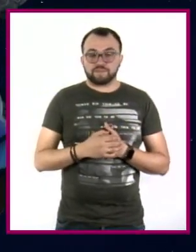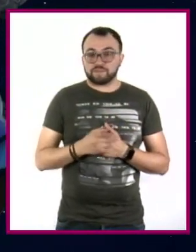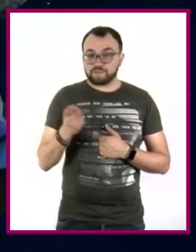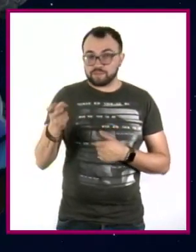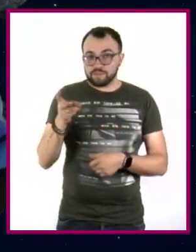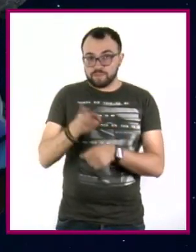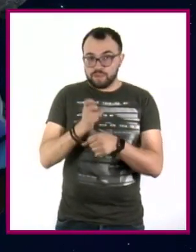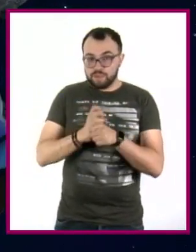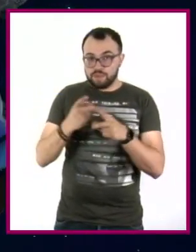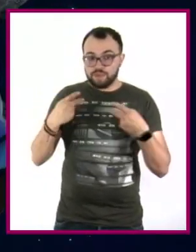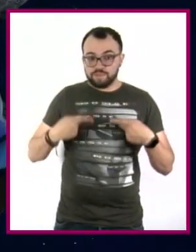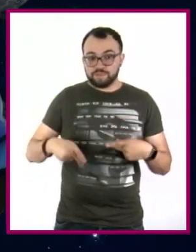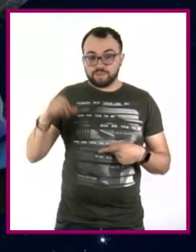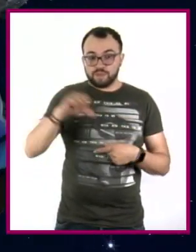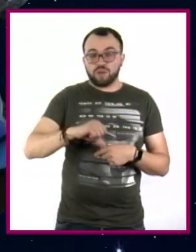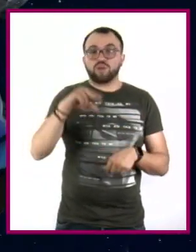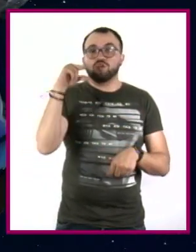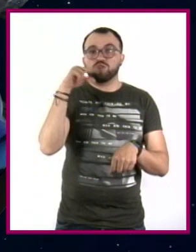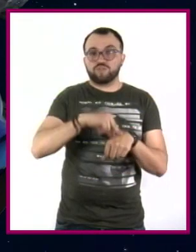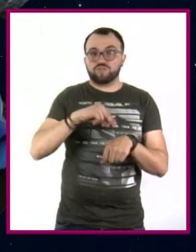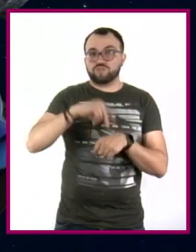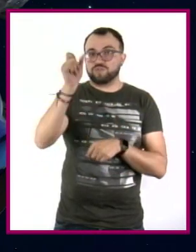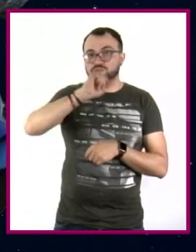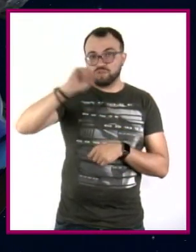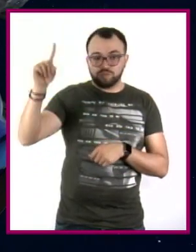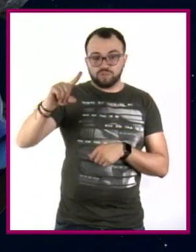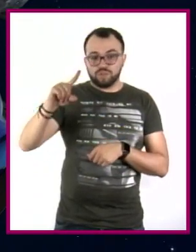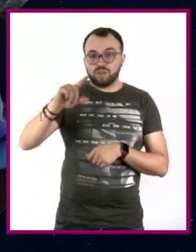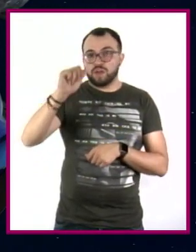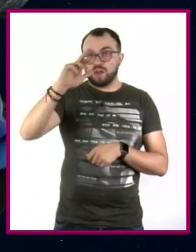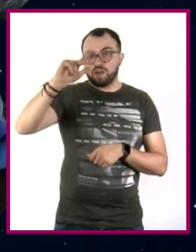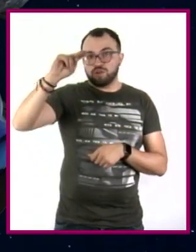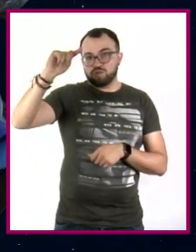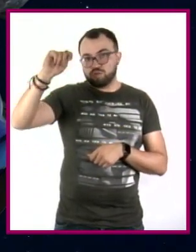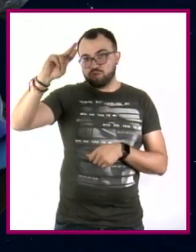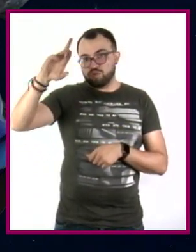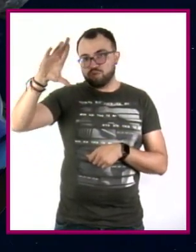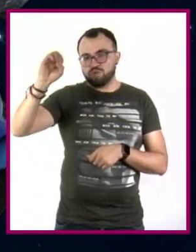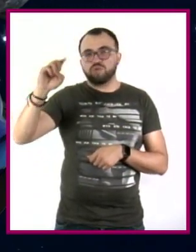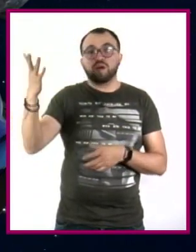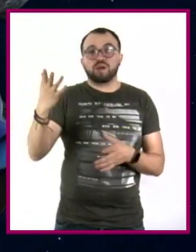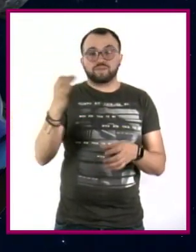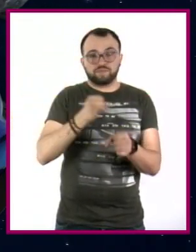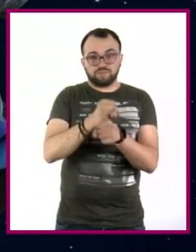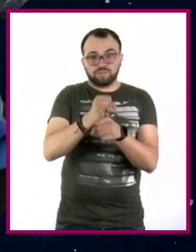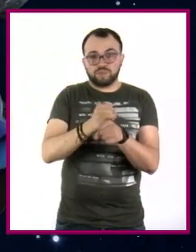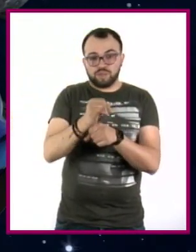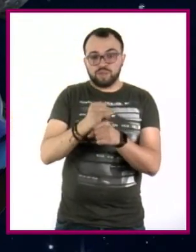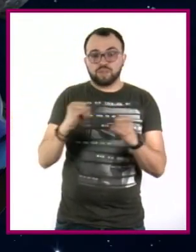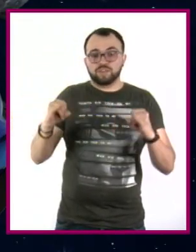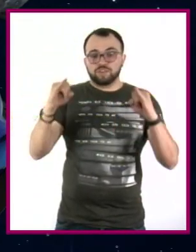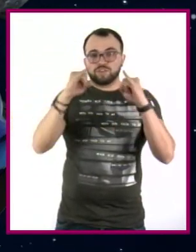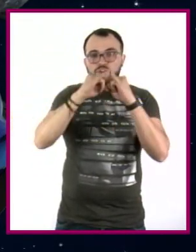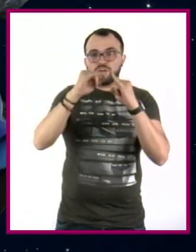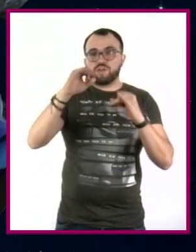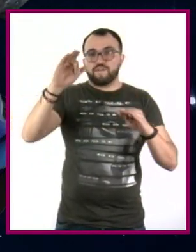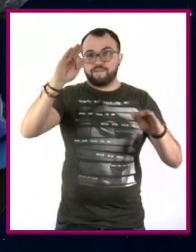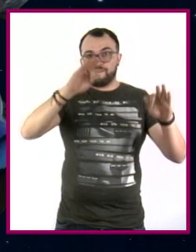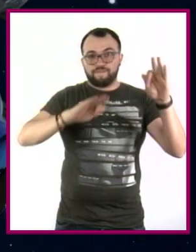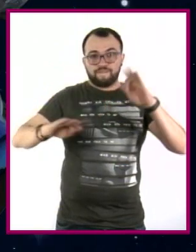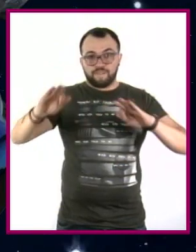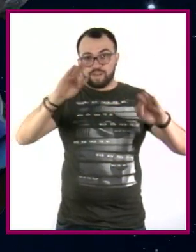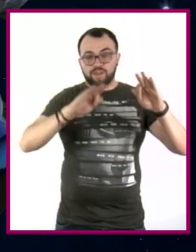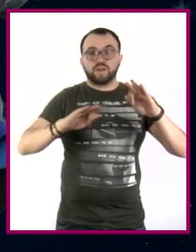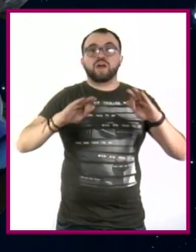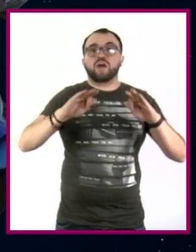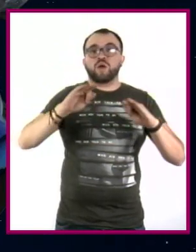Nuestro invitado de hoy es el doctor Arturo Menchaca Rocha, investigador del Instituto de Física de la UNAM. Es